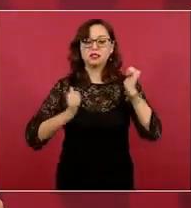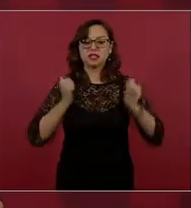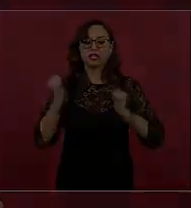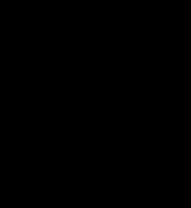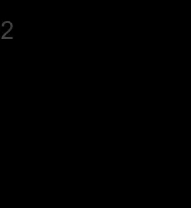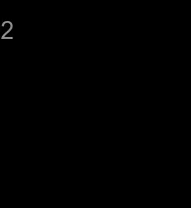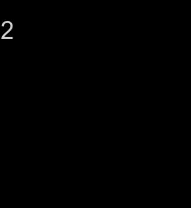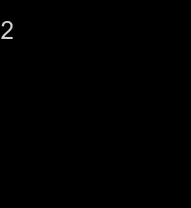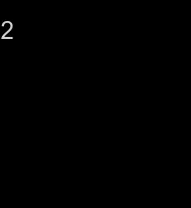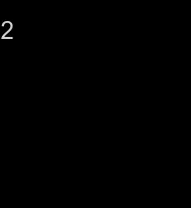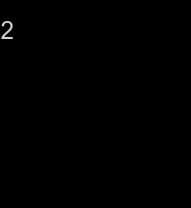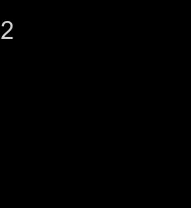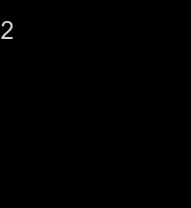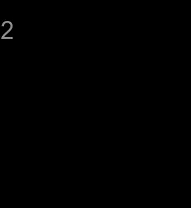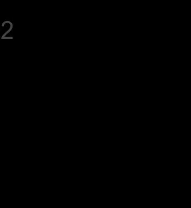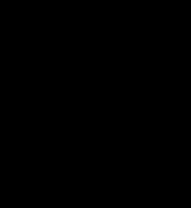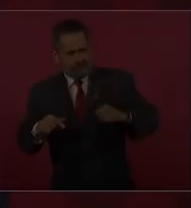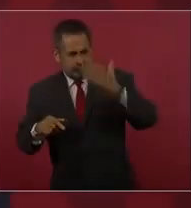al amparo del poder.